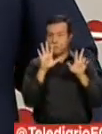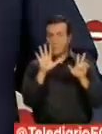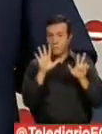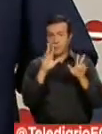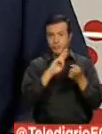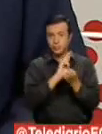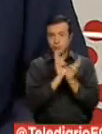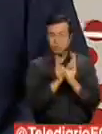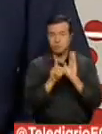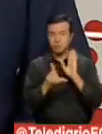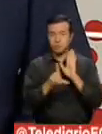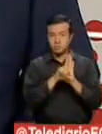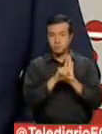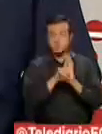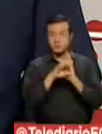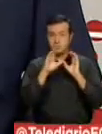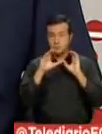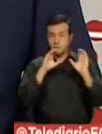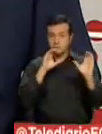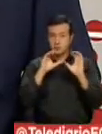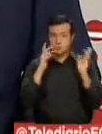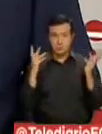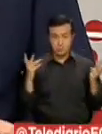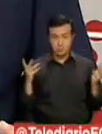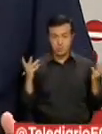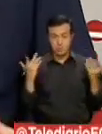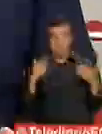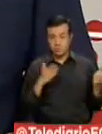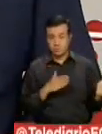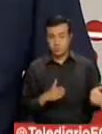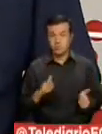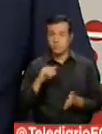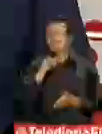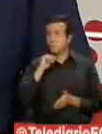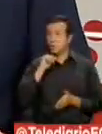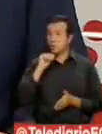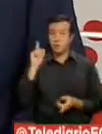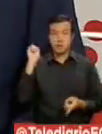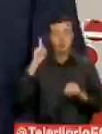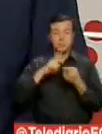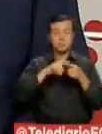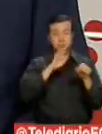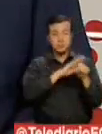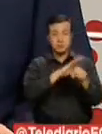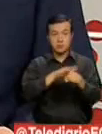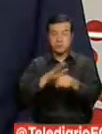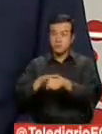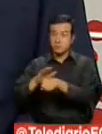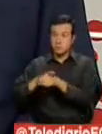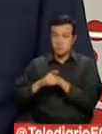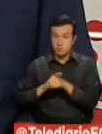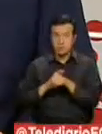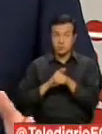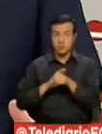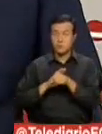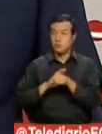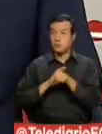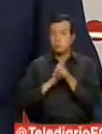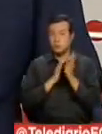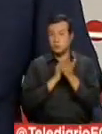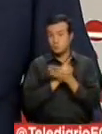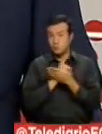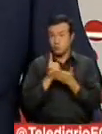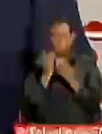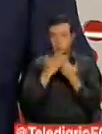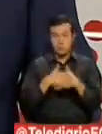las reformas a la Ley Orgánica de Comunicación. Esto cuando aún no existe una convocatoria al Pleno y esta